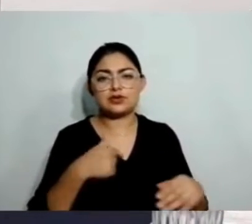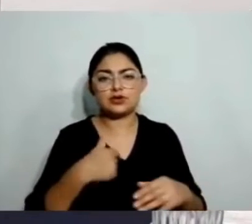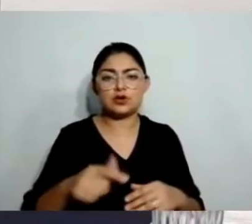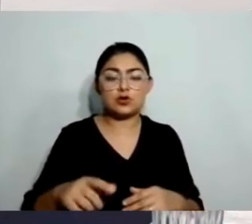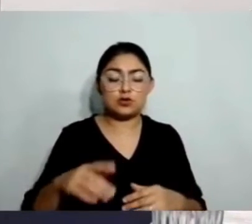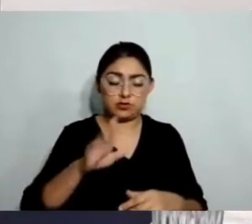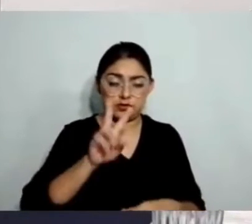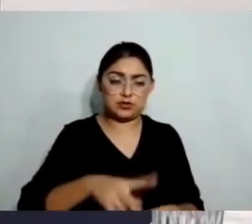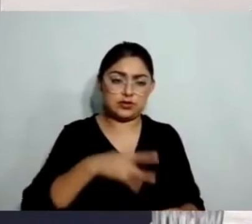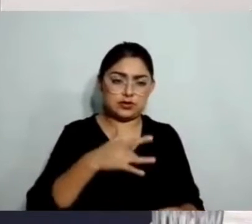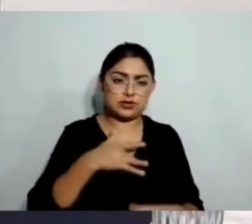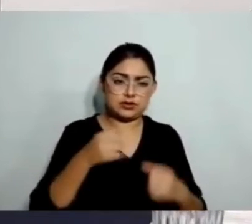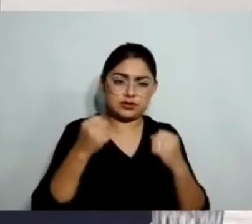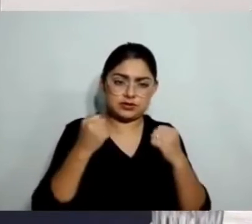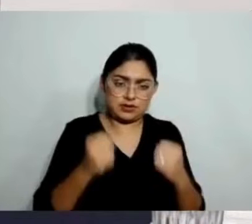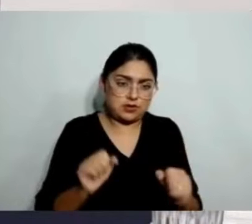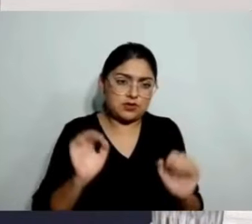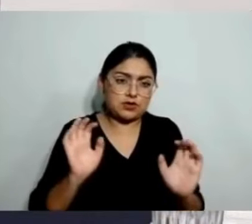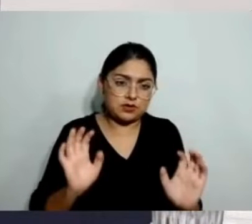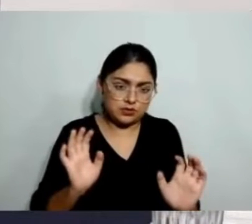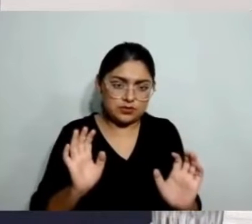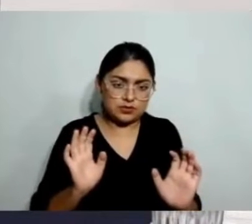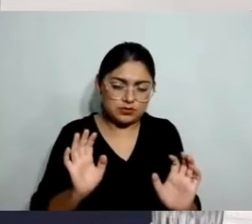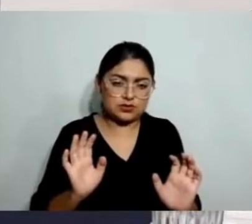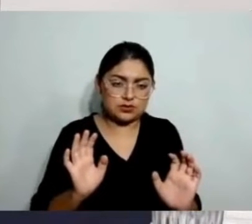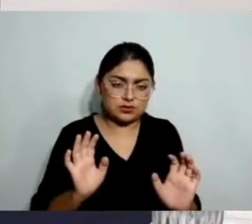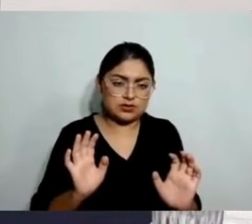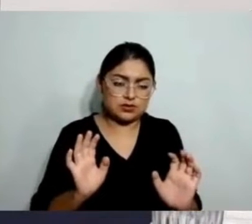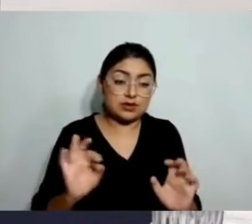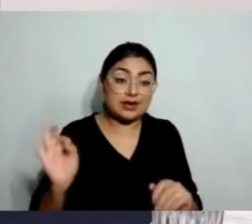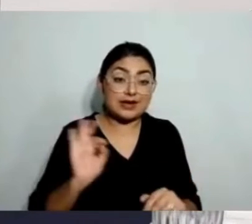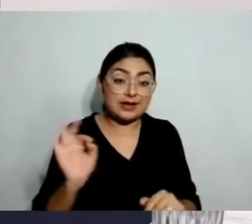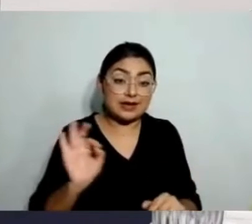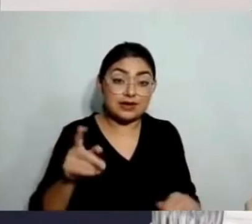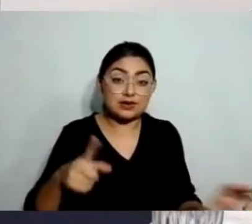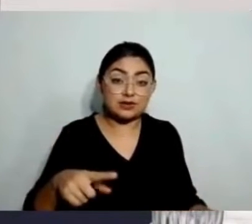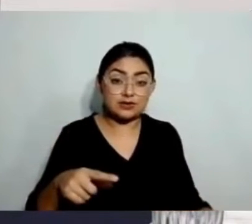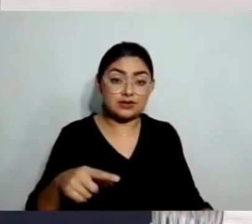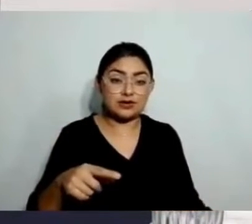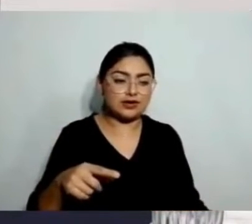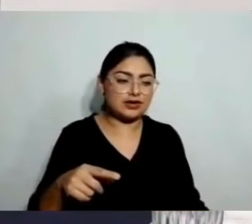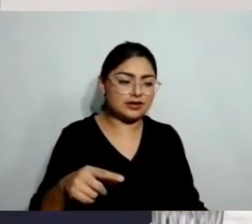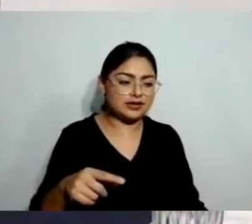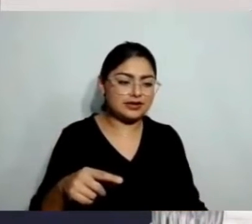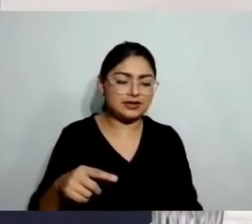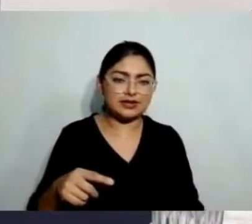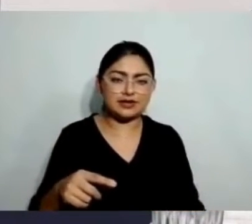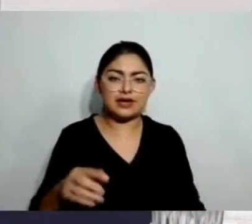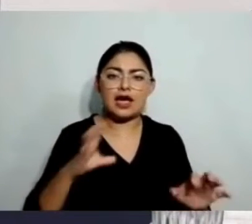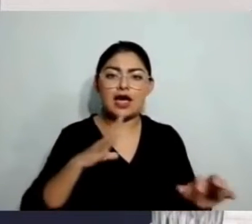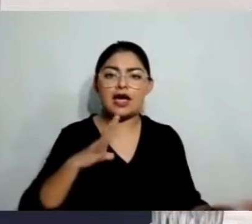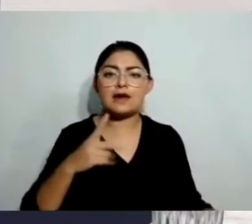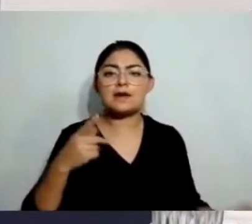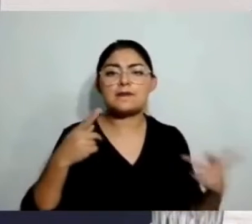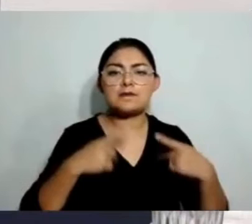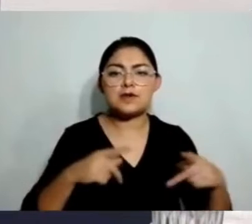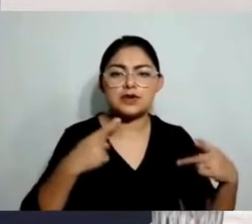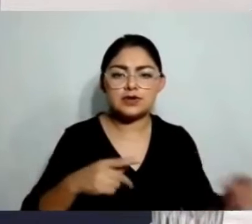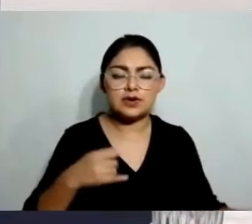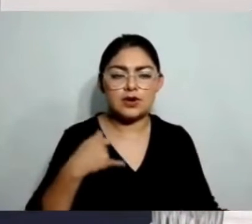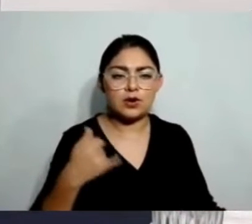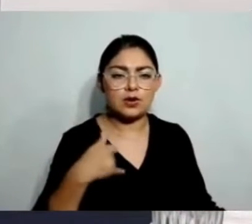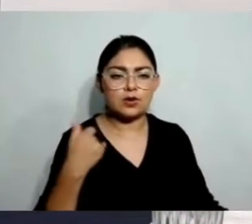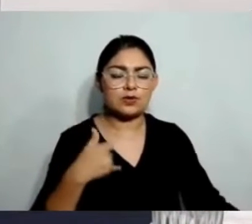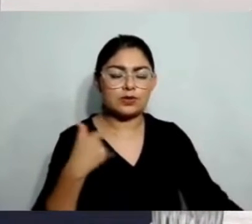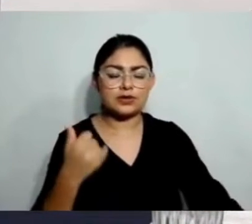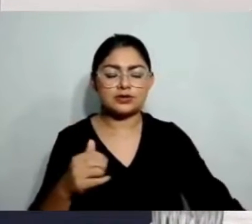mismo que si tienen un caso de adolescentes de niños de cualquiera de estas perspectivas y va